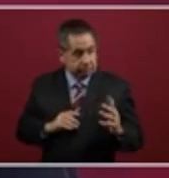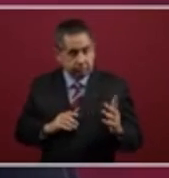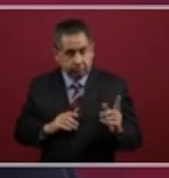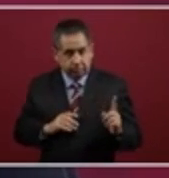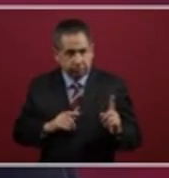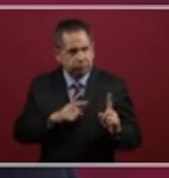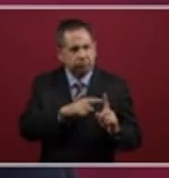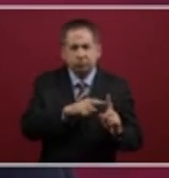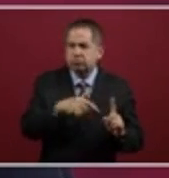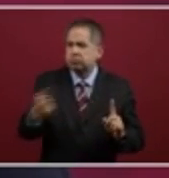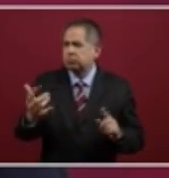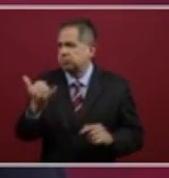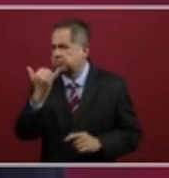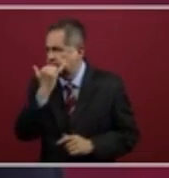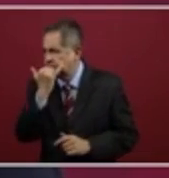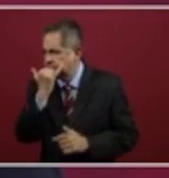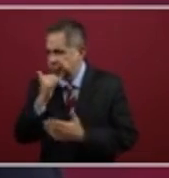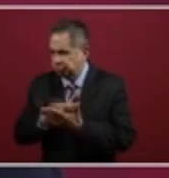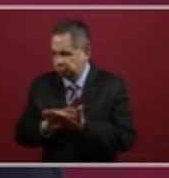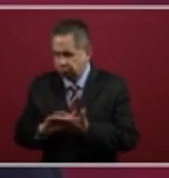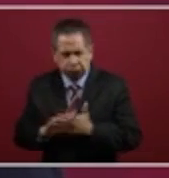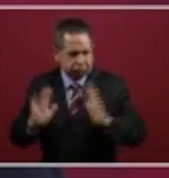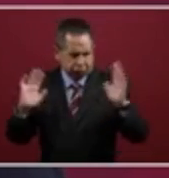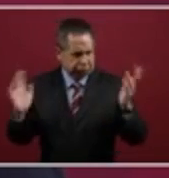se ofrezca una disculpa,